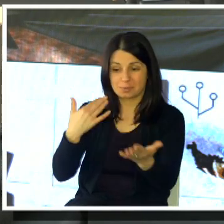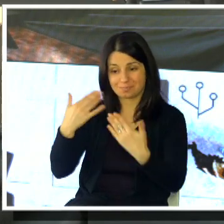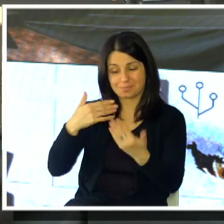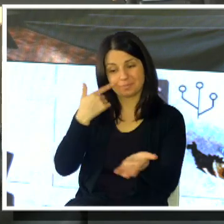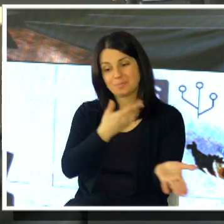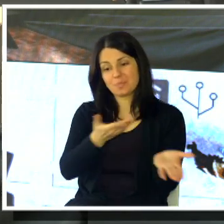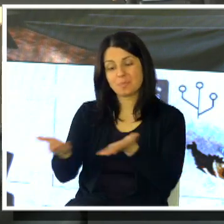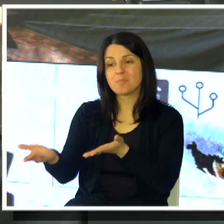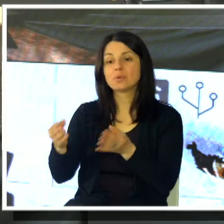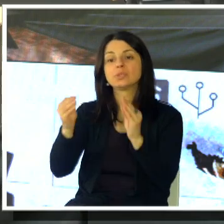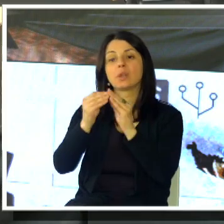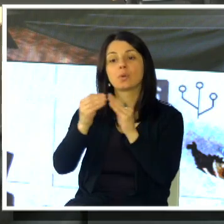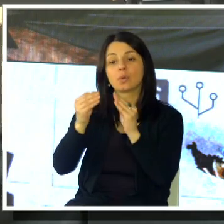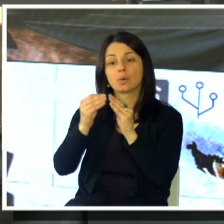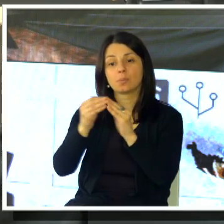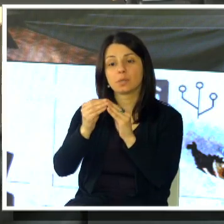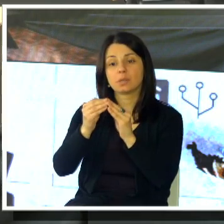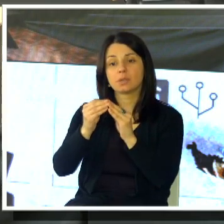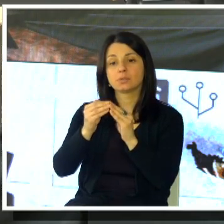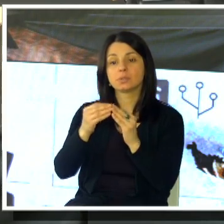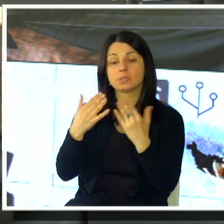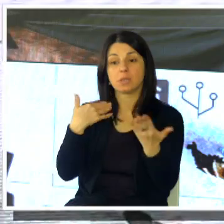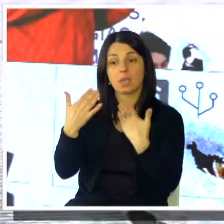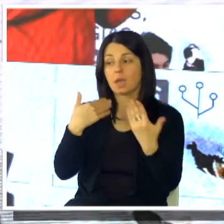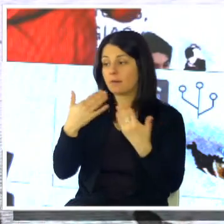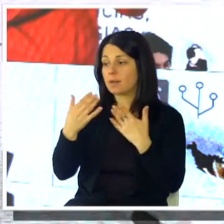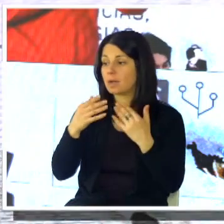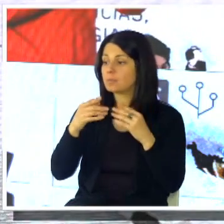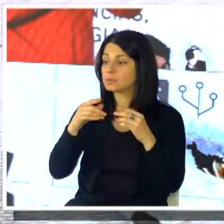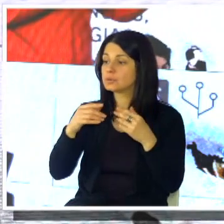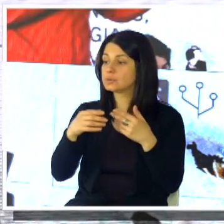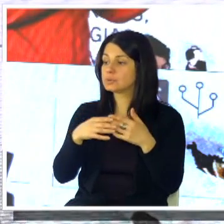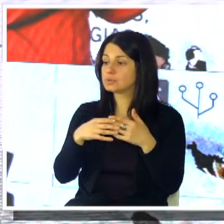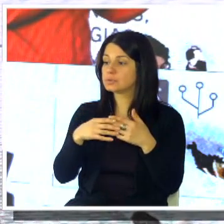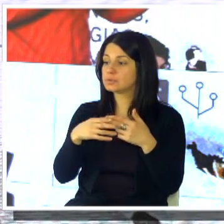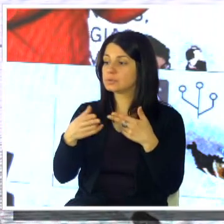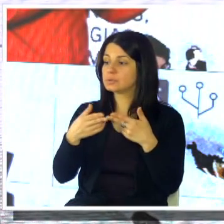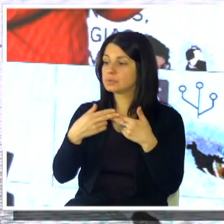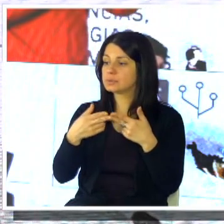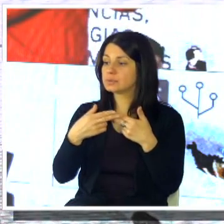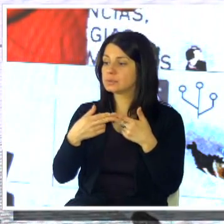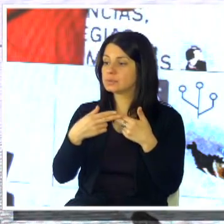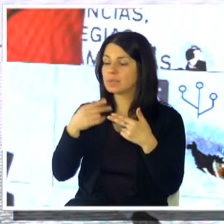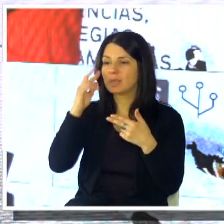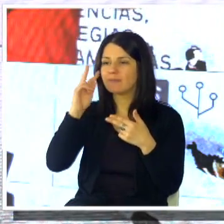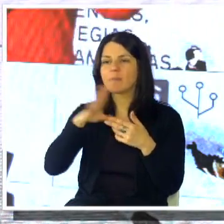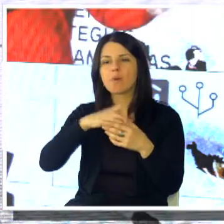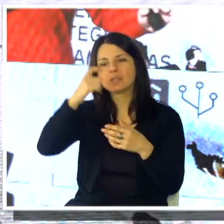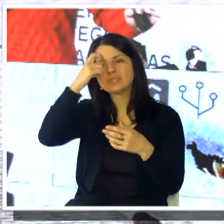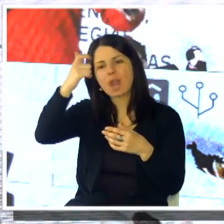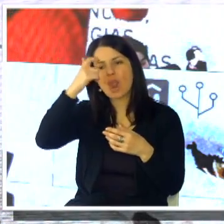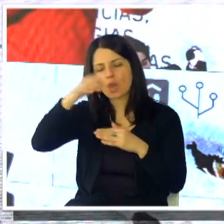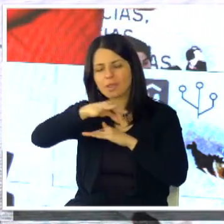presentaron mis compañeros del panel. Cuando hablamos de Internet de las Cosas vemos que hay muchas tecnologías y